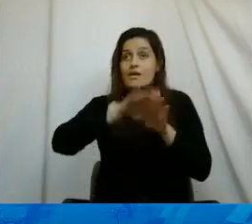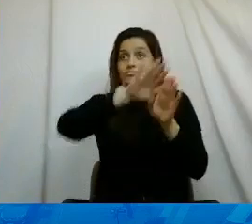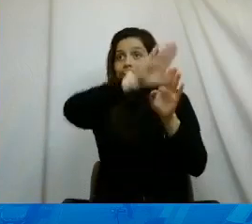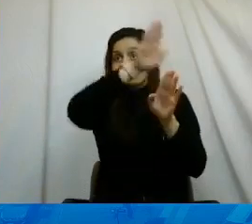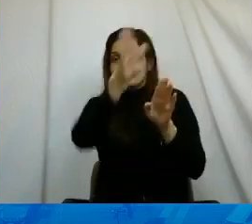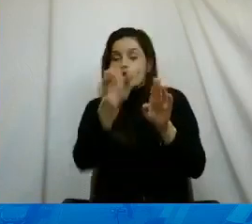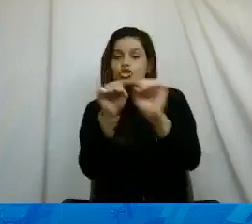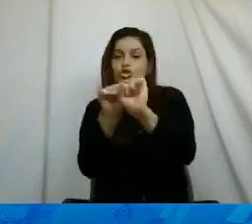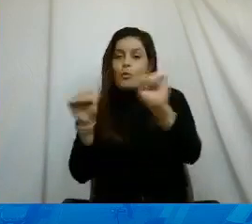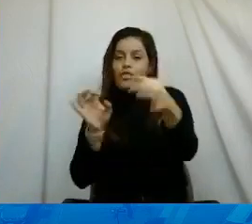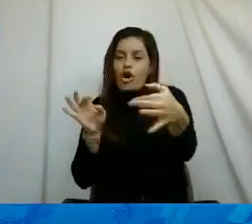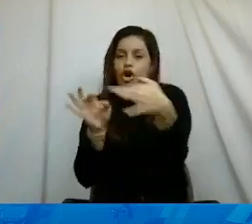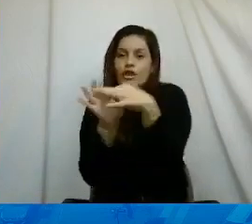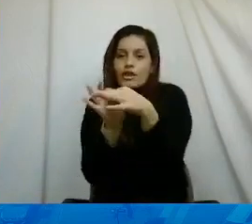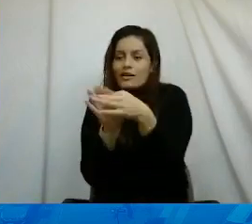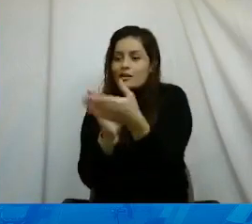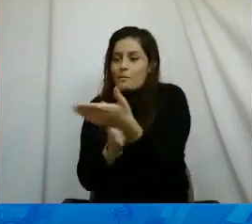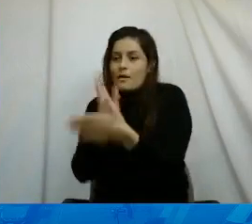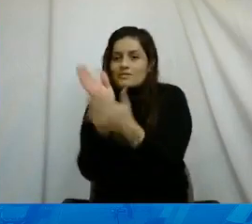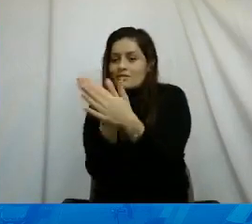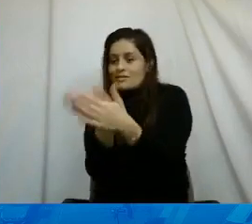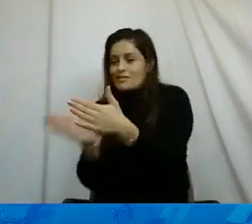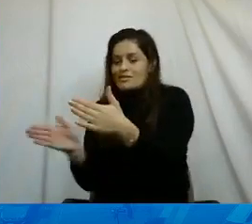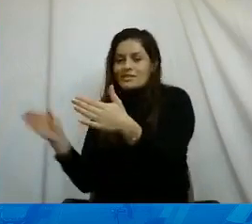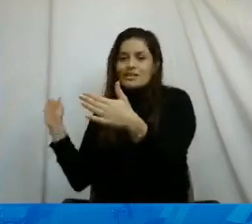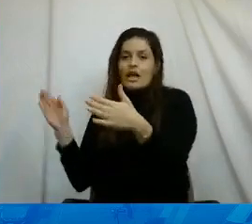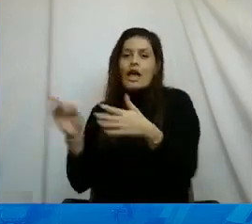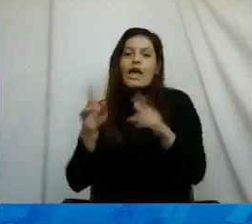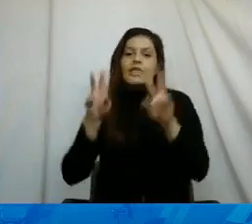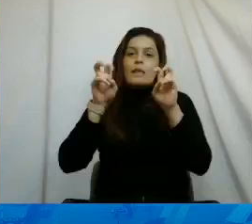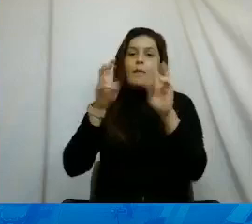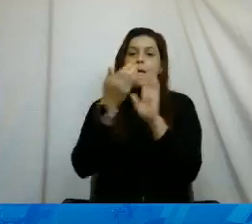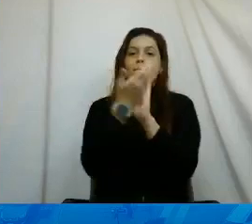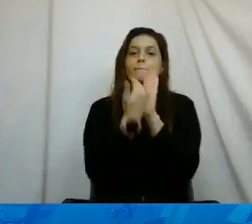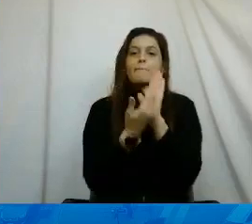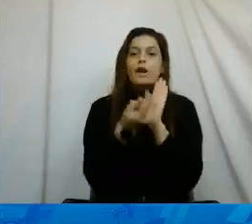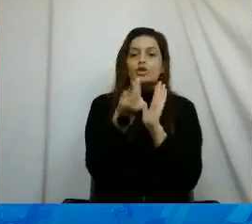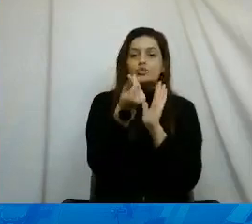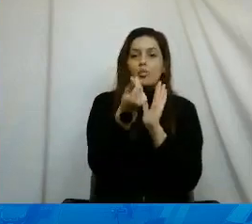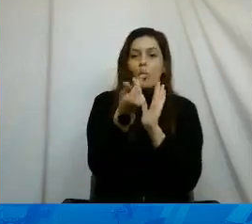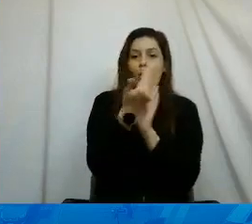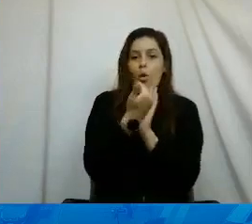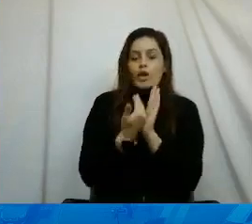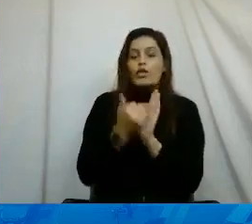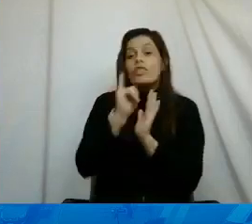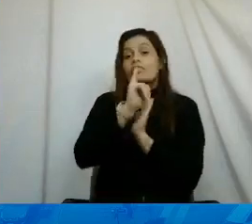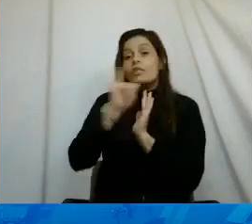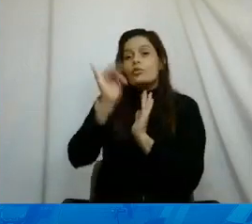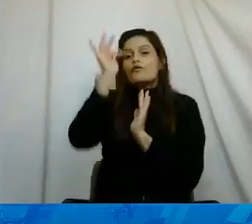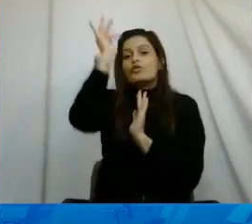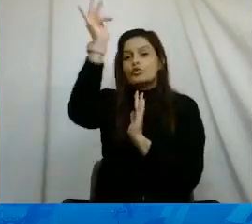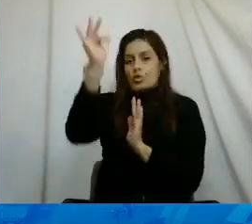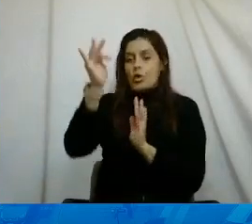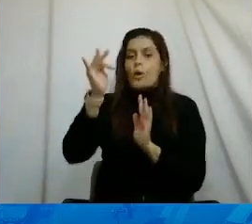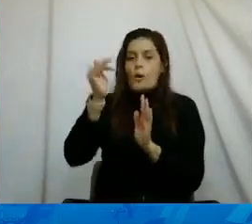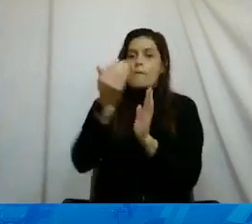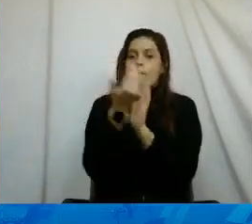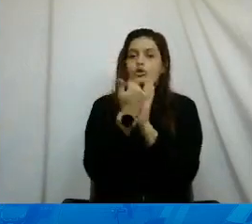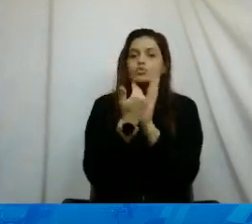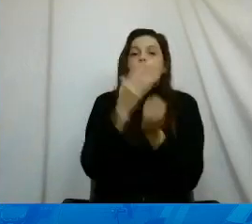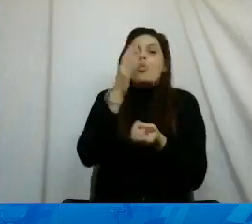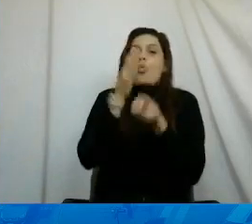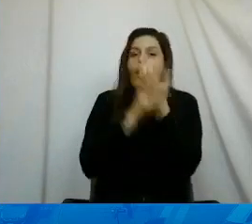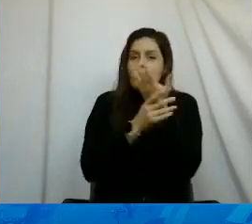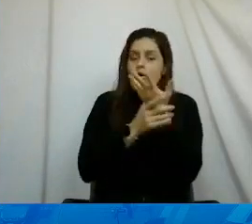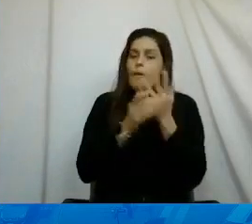y la parte inicial, por un tema de presupuesto, tiene que ser presentado a través de un proyecto ya de gran envergadura que por